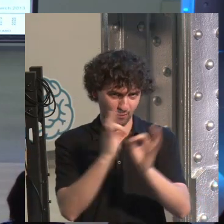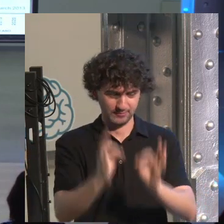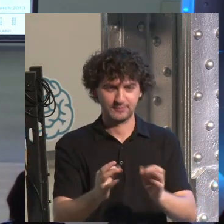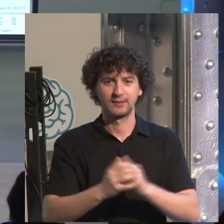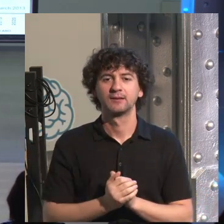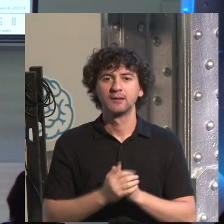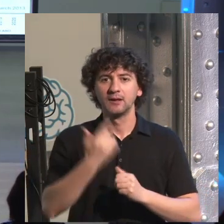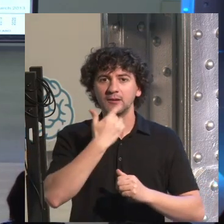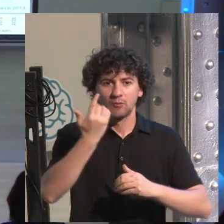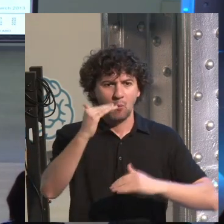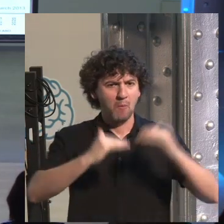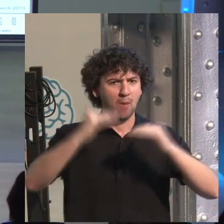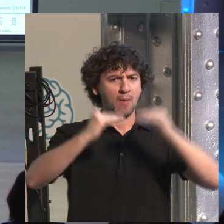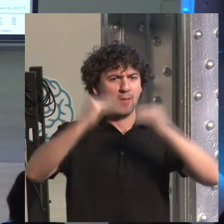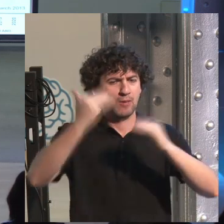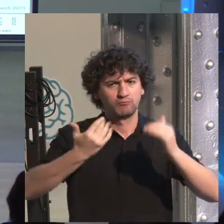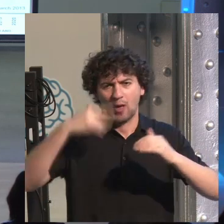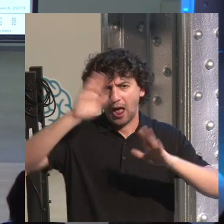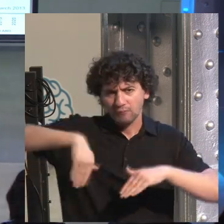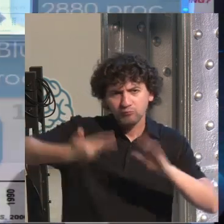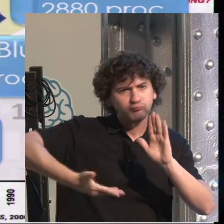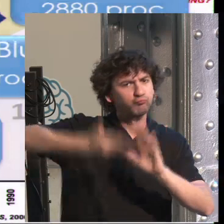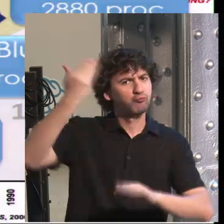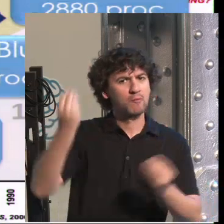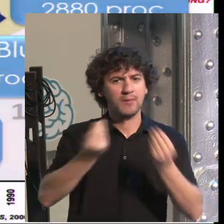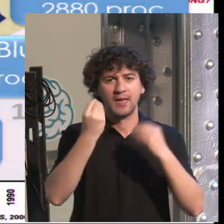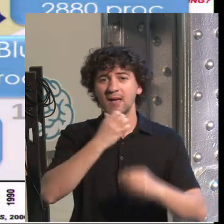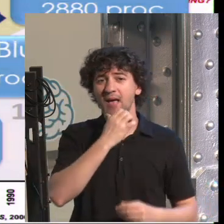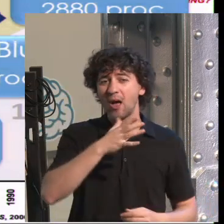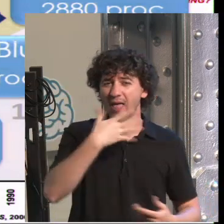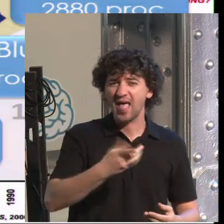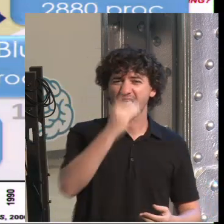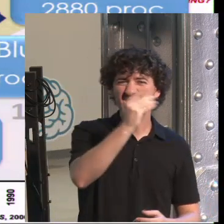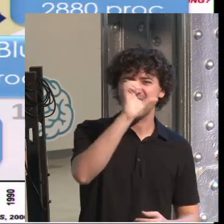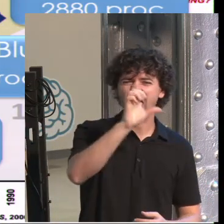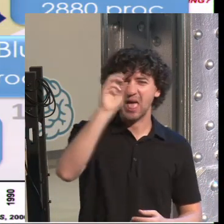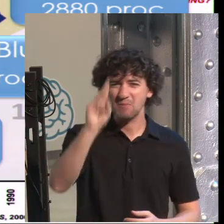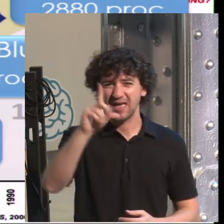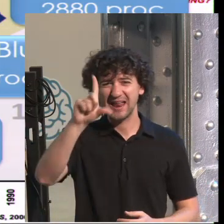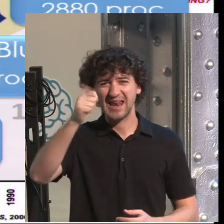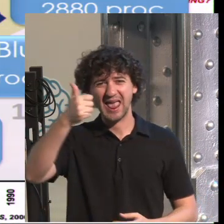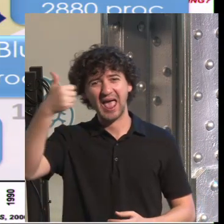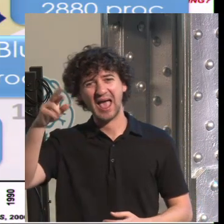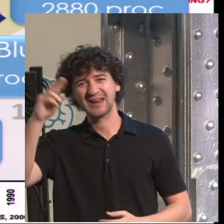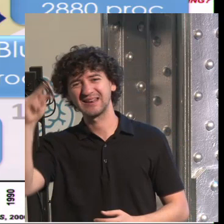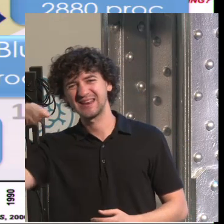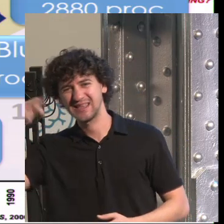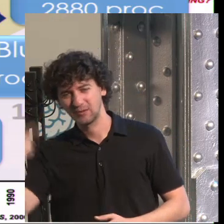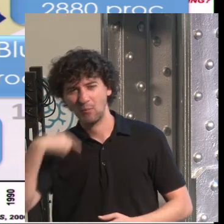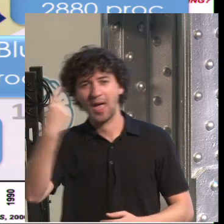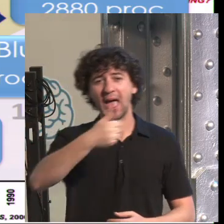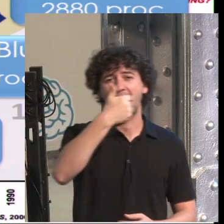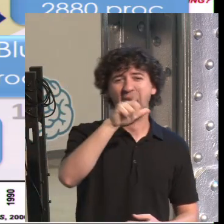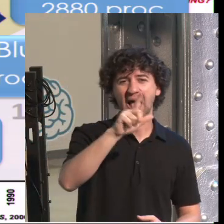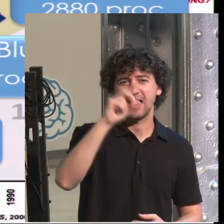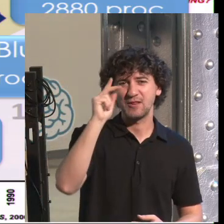sistema era más alto, ¿no? Y ahora de lo que se habla mucho es de Deep Learning, y no sé si lo habéis visto en la prensa, pero AlphaGo, que es un sistema de